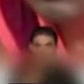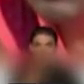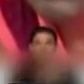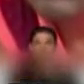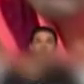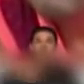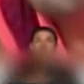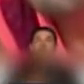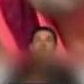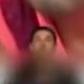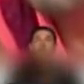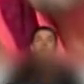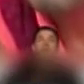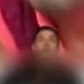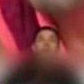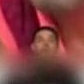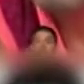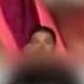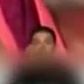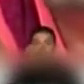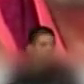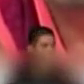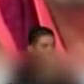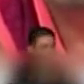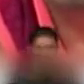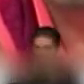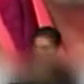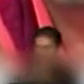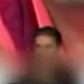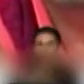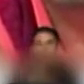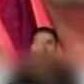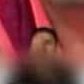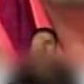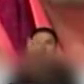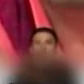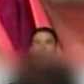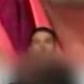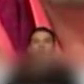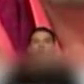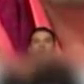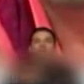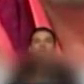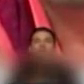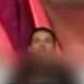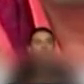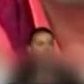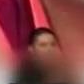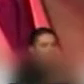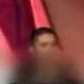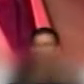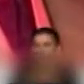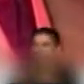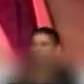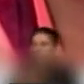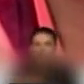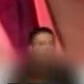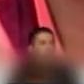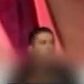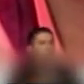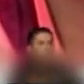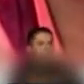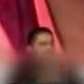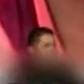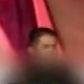todos los presidentes de las nacionalidades y pueblos del Ecuador, informar a todas nuestras bases que se levanta